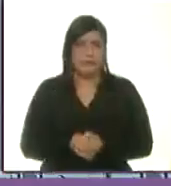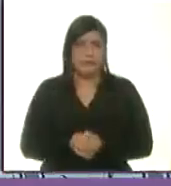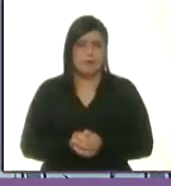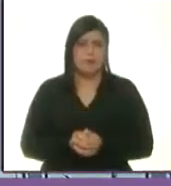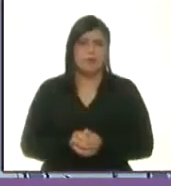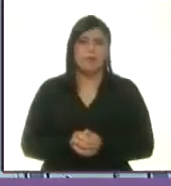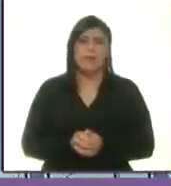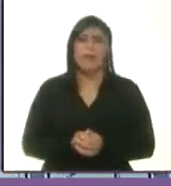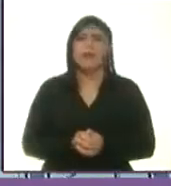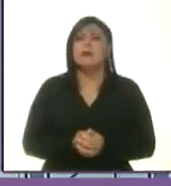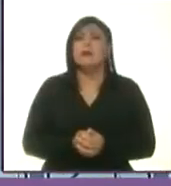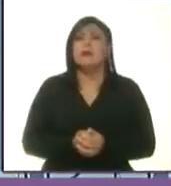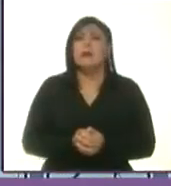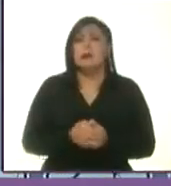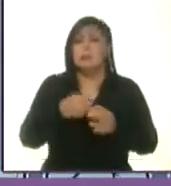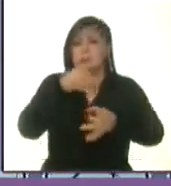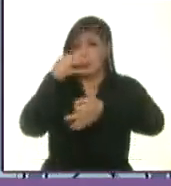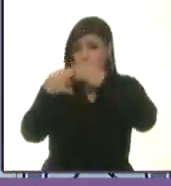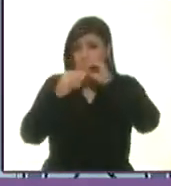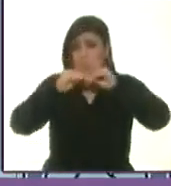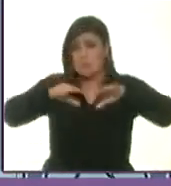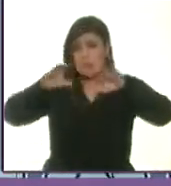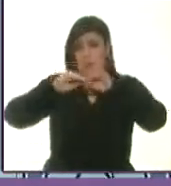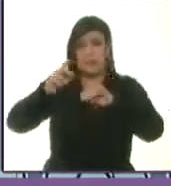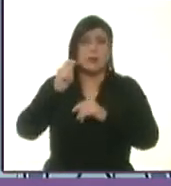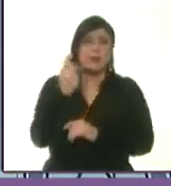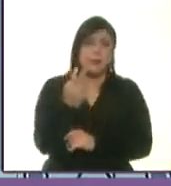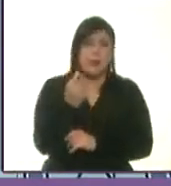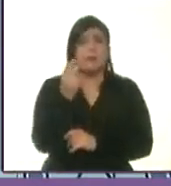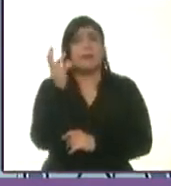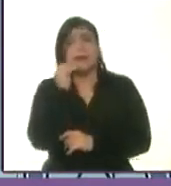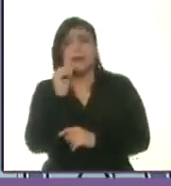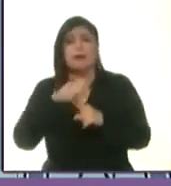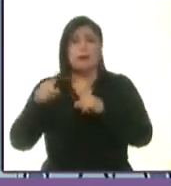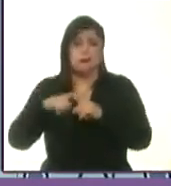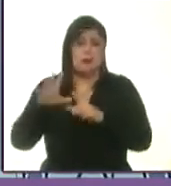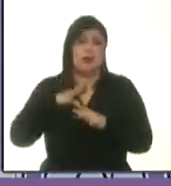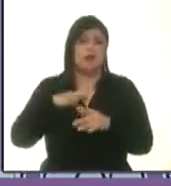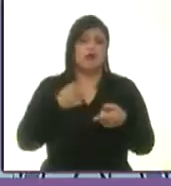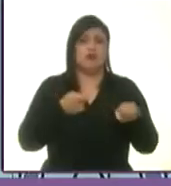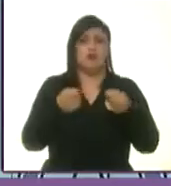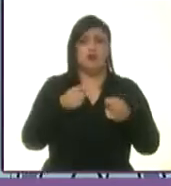los vídeos de comunicación controlados por 12 familias